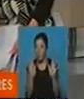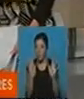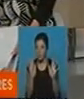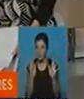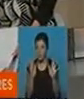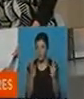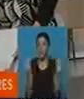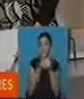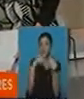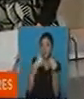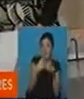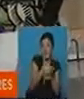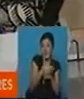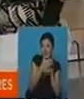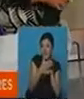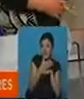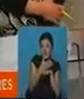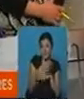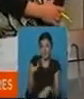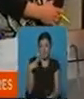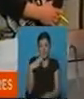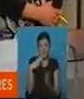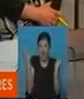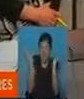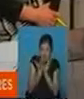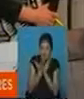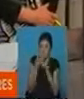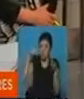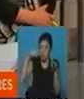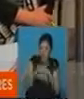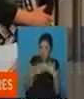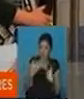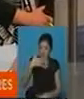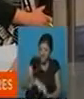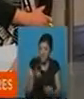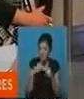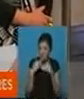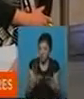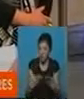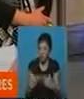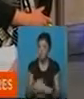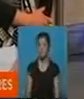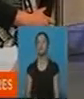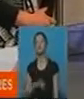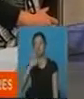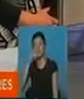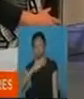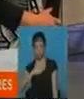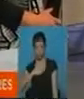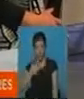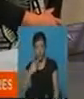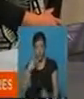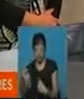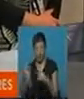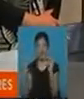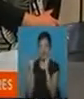serie de motivaciones y razones que todavía debemos profundizar y entender mejor. Entonces, diría, sí tenemos un fenómeno en el cual la tecnología